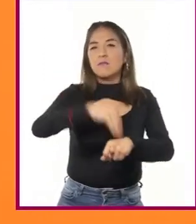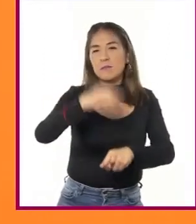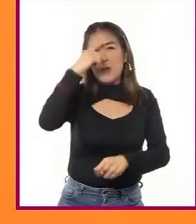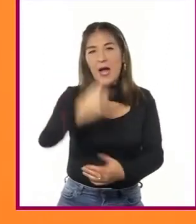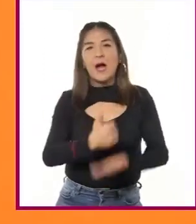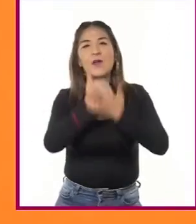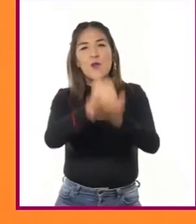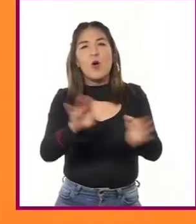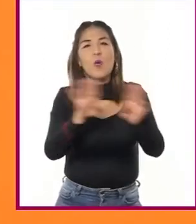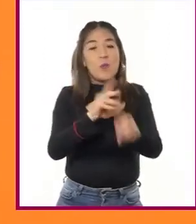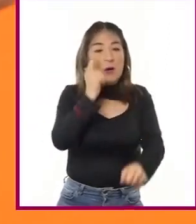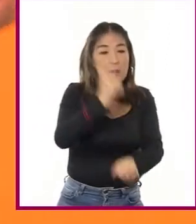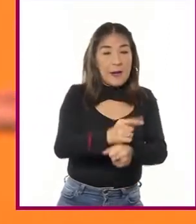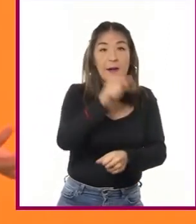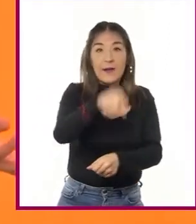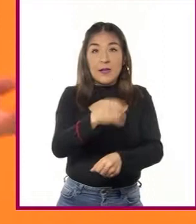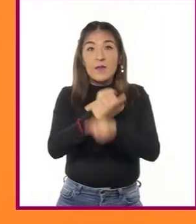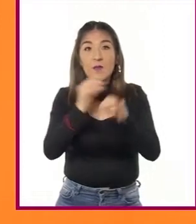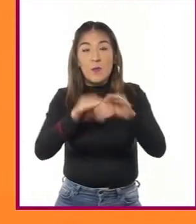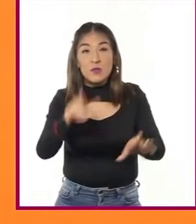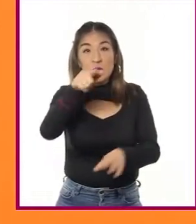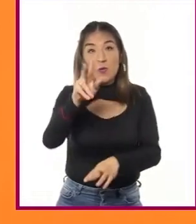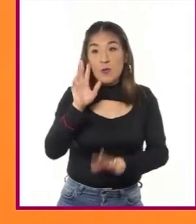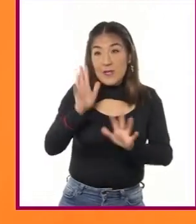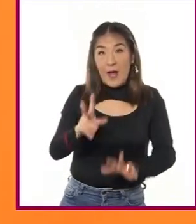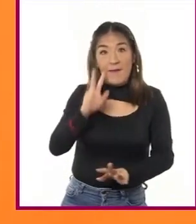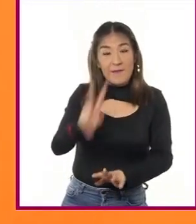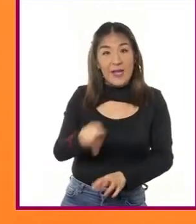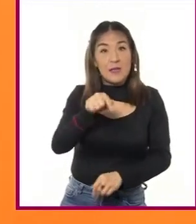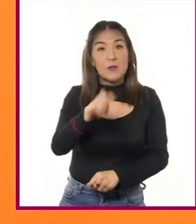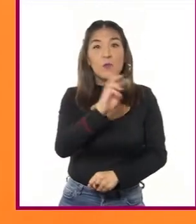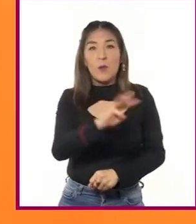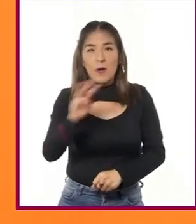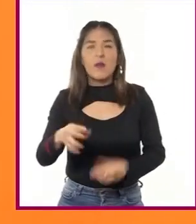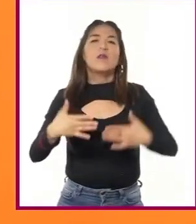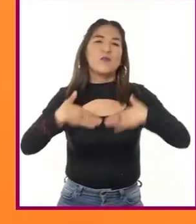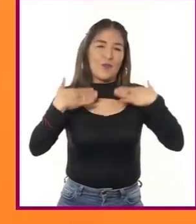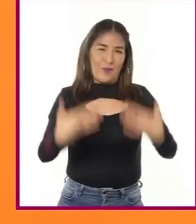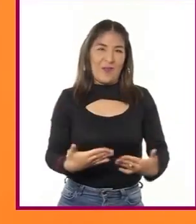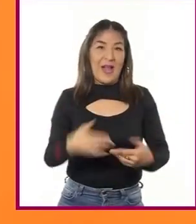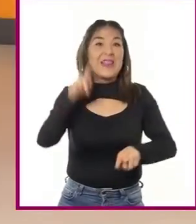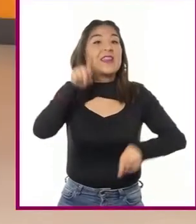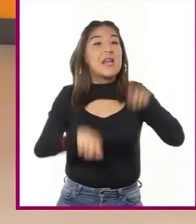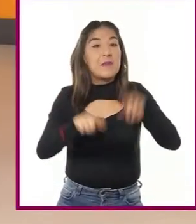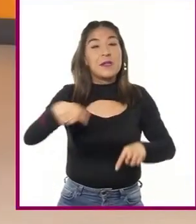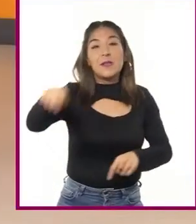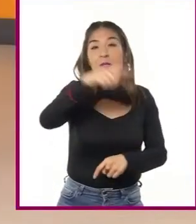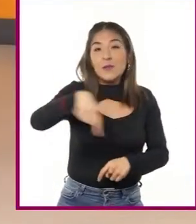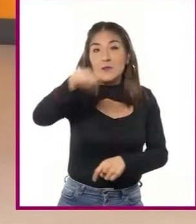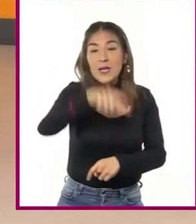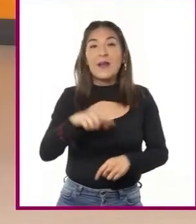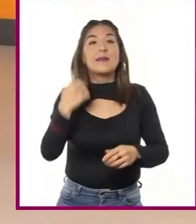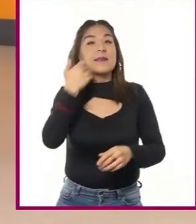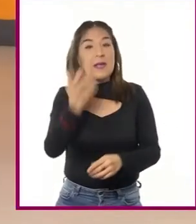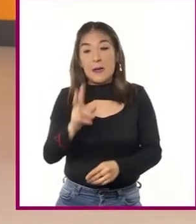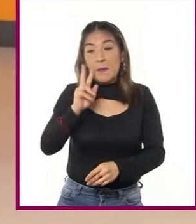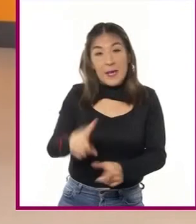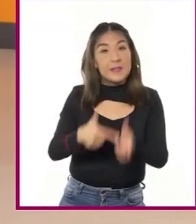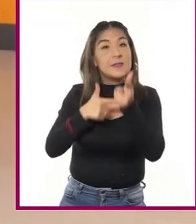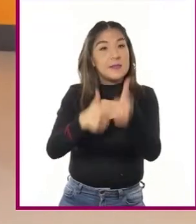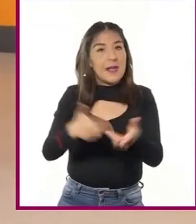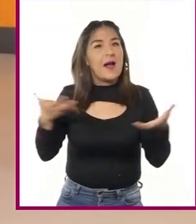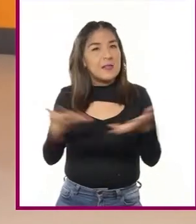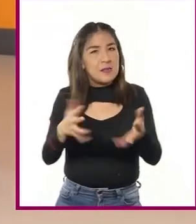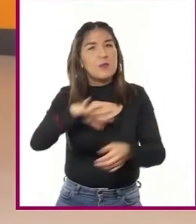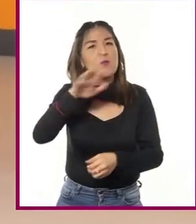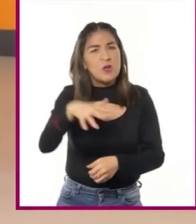a identificar si la información que encontramos en la web es confiable. Depende de ustedes seguirlos y además